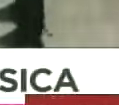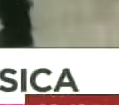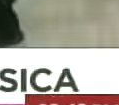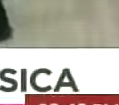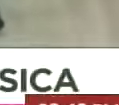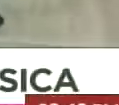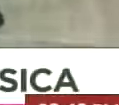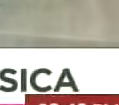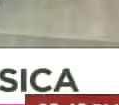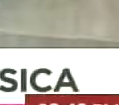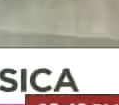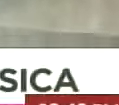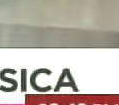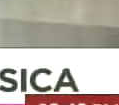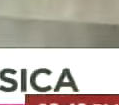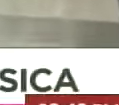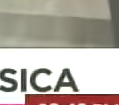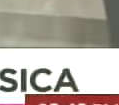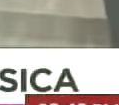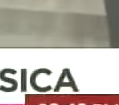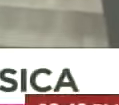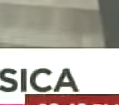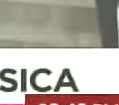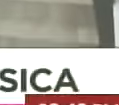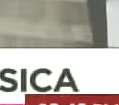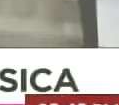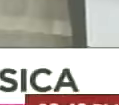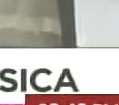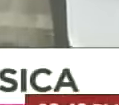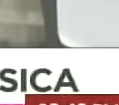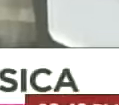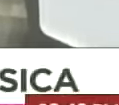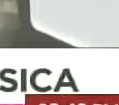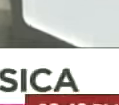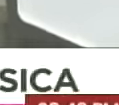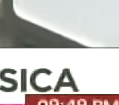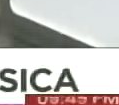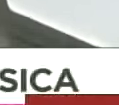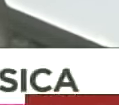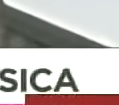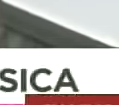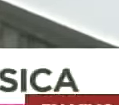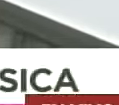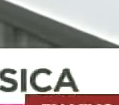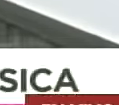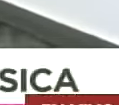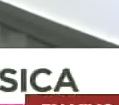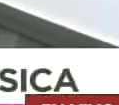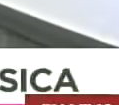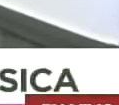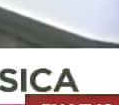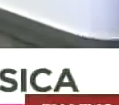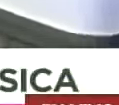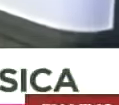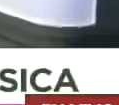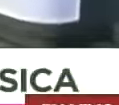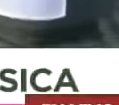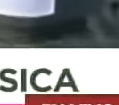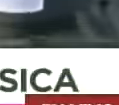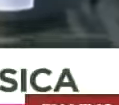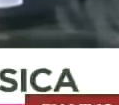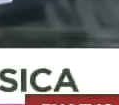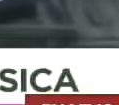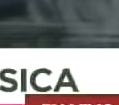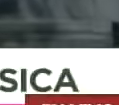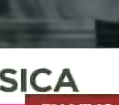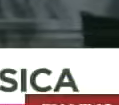sincero, voy con Maduro, presidente obrero. Yo te aseguro que con Maduro nuestro futuro